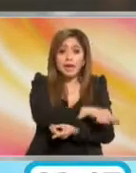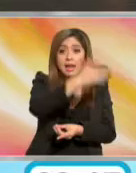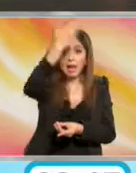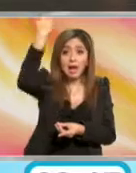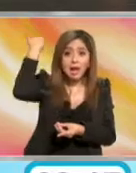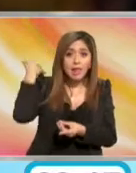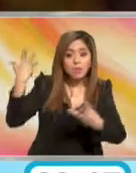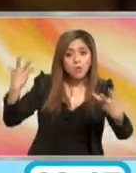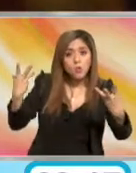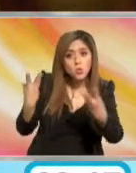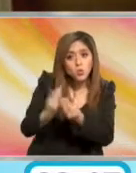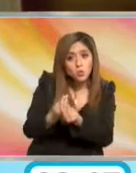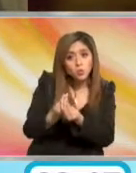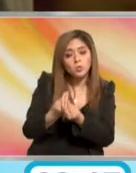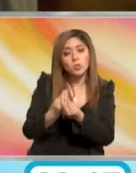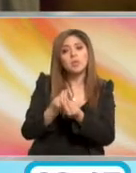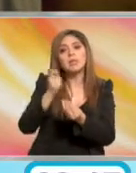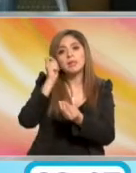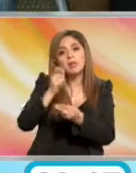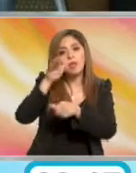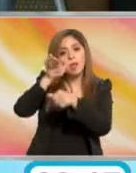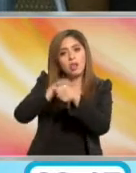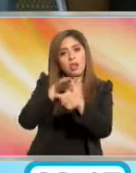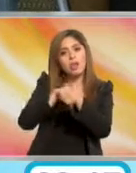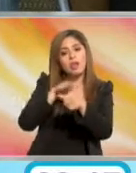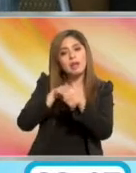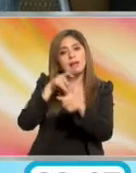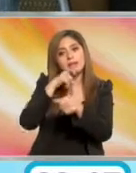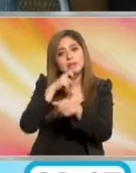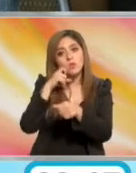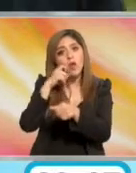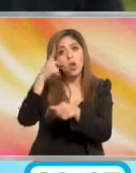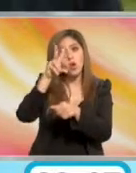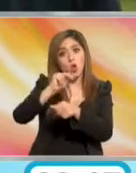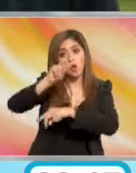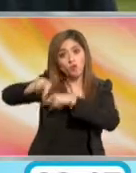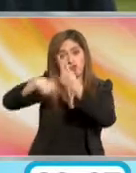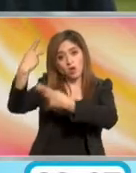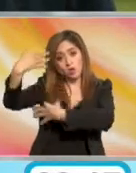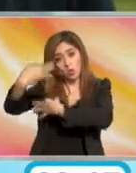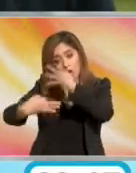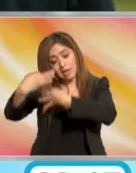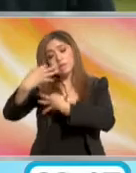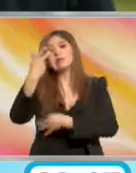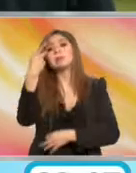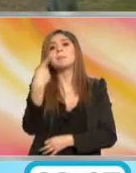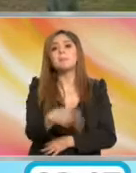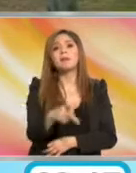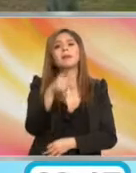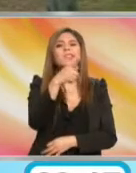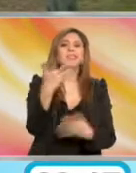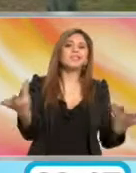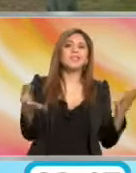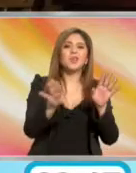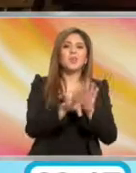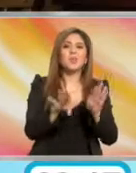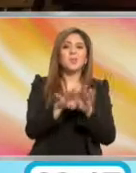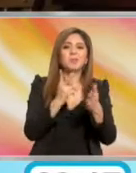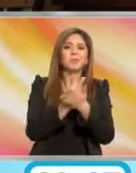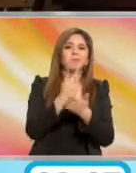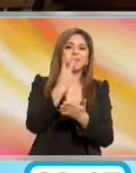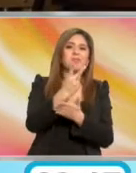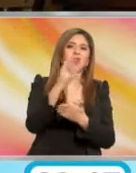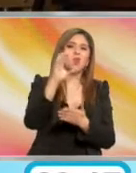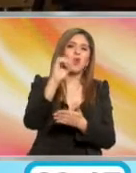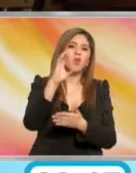Sí. en un caso de acoso sexual que no llegó a las cortes, pero que bueno, también le va a manchar un poquito el Oscar. Ese es